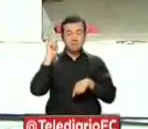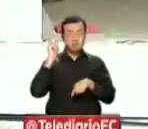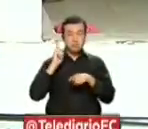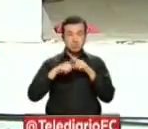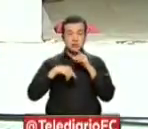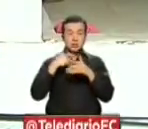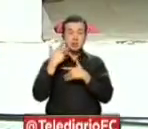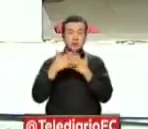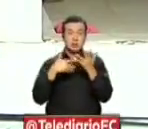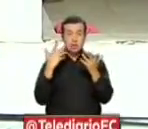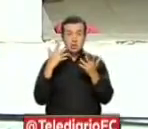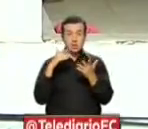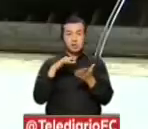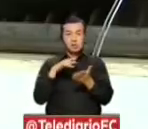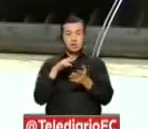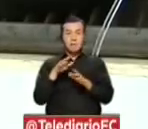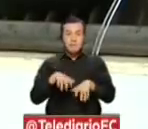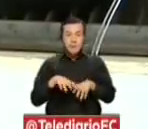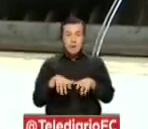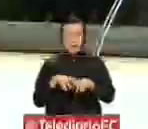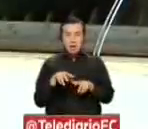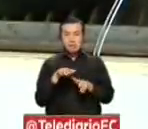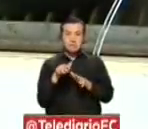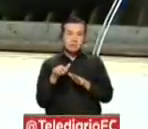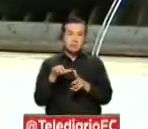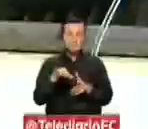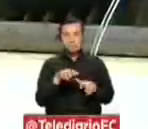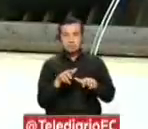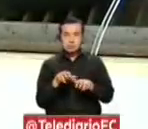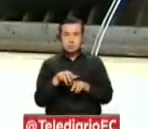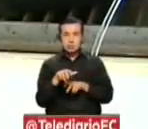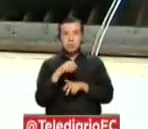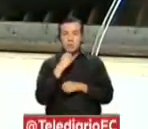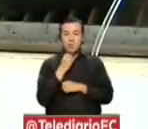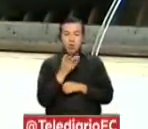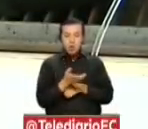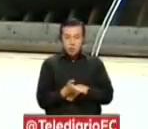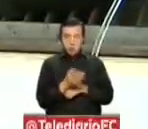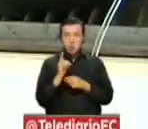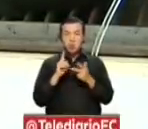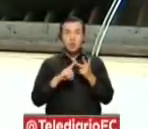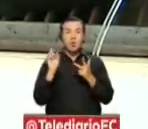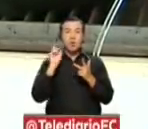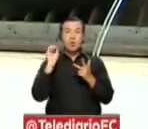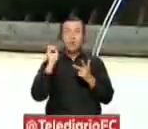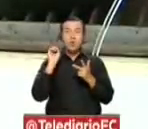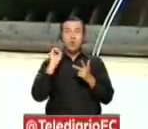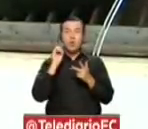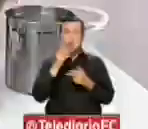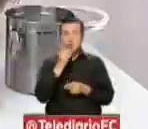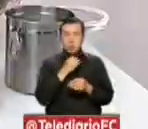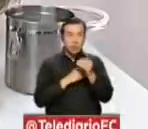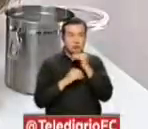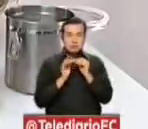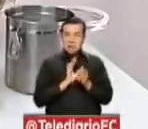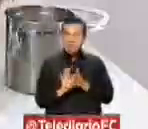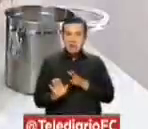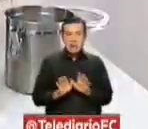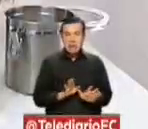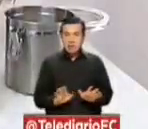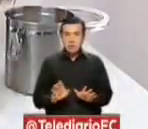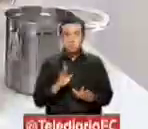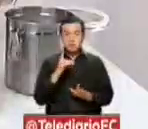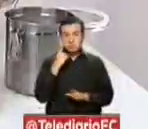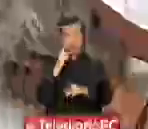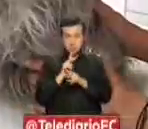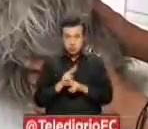a afectarse el equilibrio, a haber vómito e incluso a perder el gusto por la comida. La revisión de las orejas